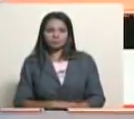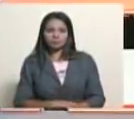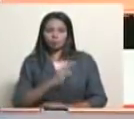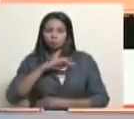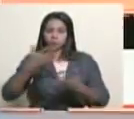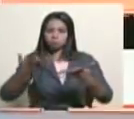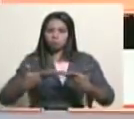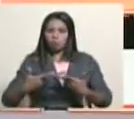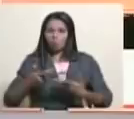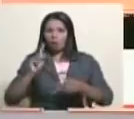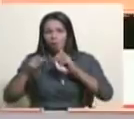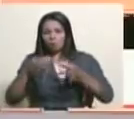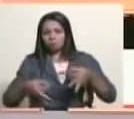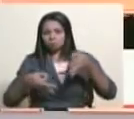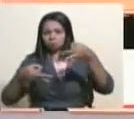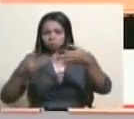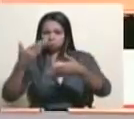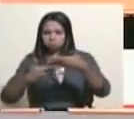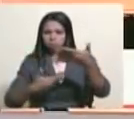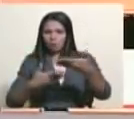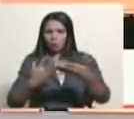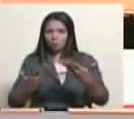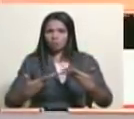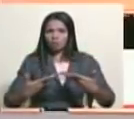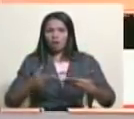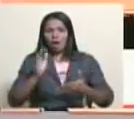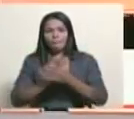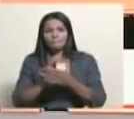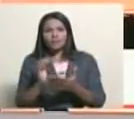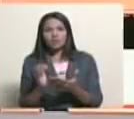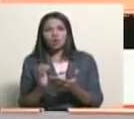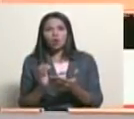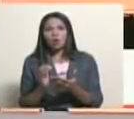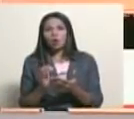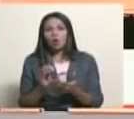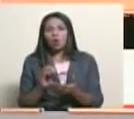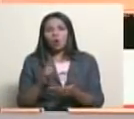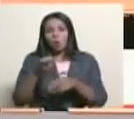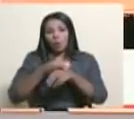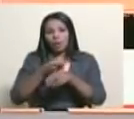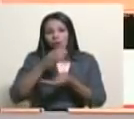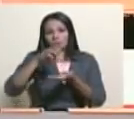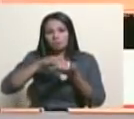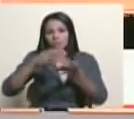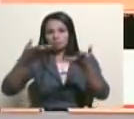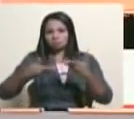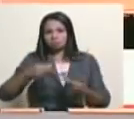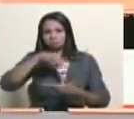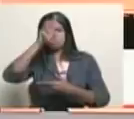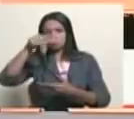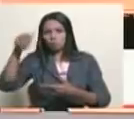Recibí hoy varios informes del compañero Jorge Rodríguez desde Noruega.